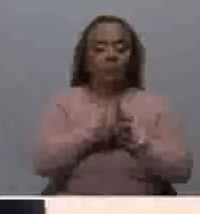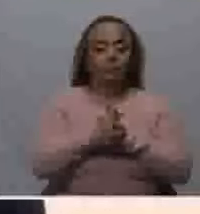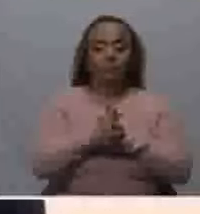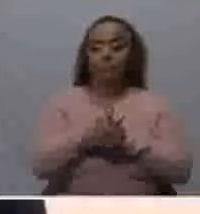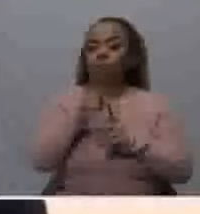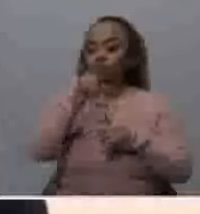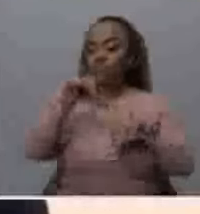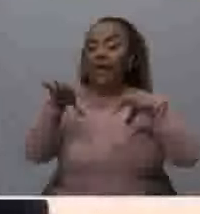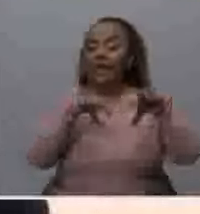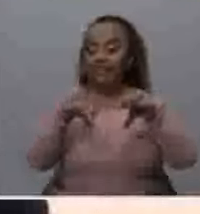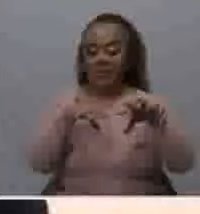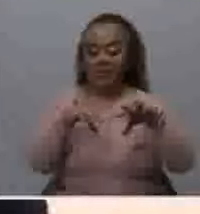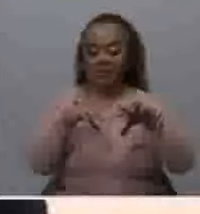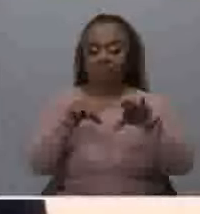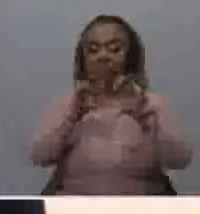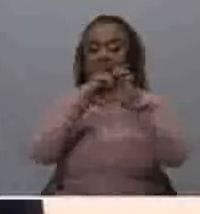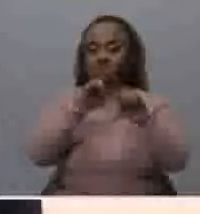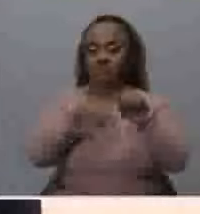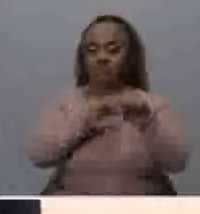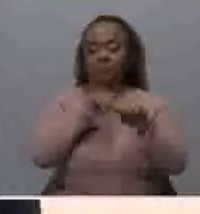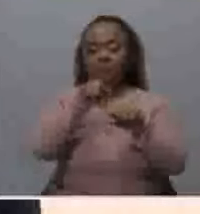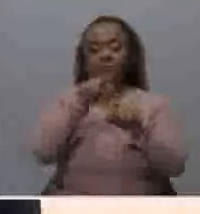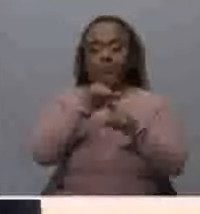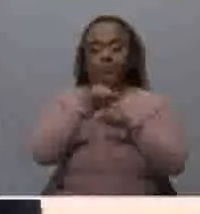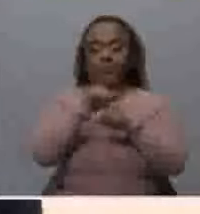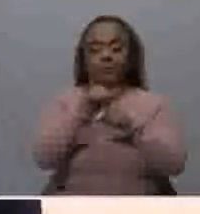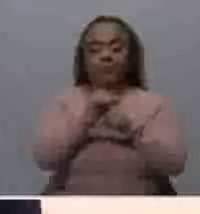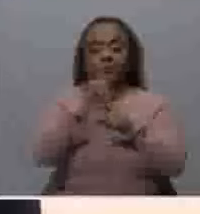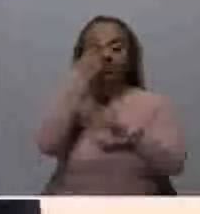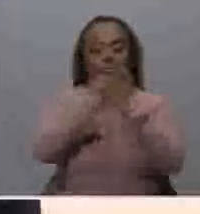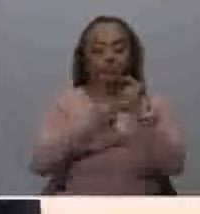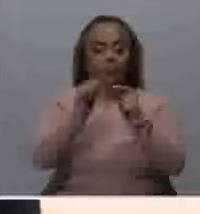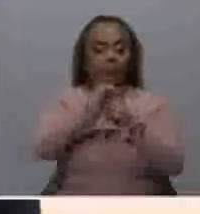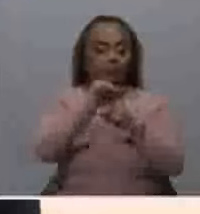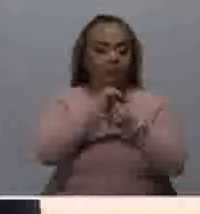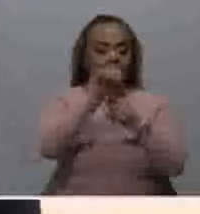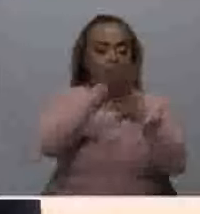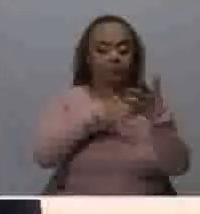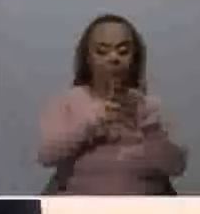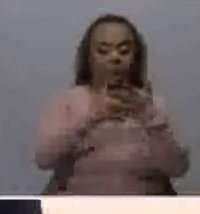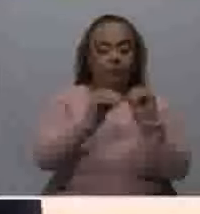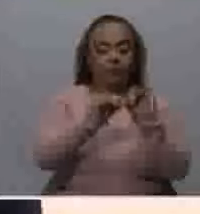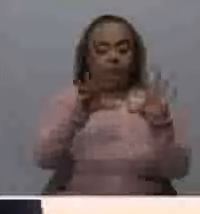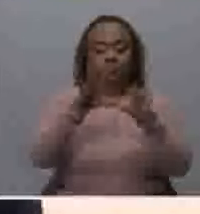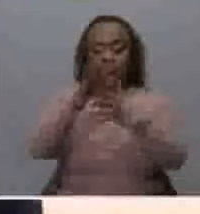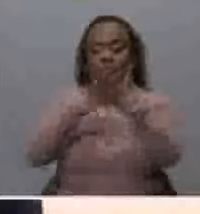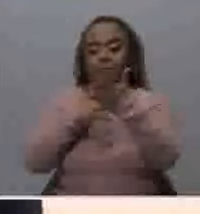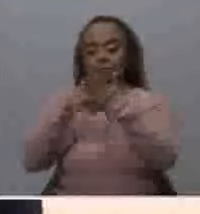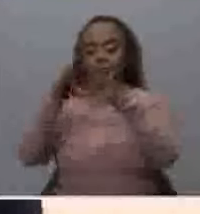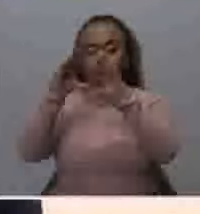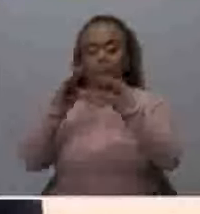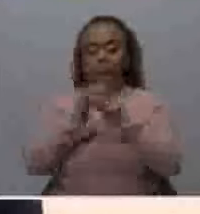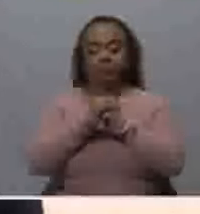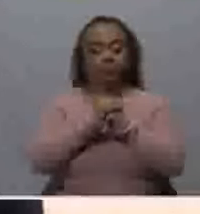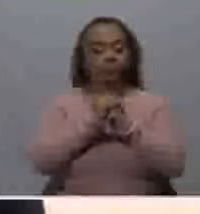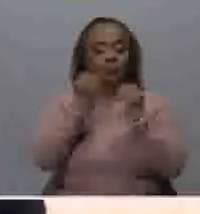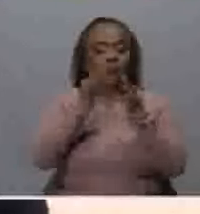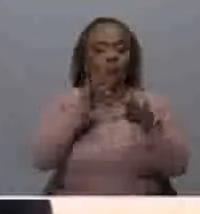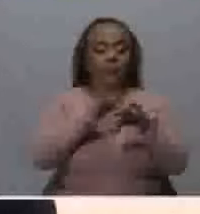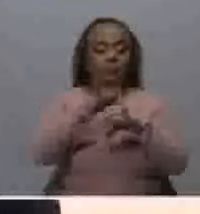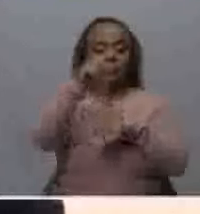una actividad de selección. La selección está entrenando a doble sesión. Uh-huh. Hoy en la mañana, de hecho muy temprano,